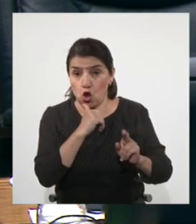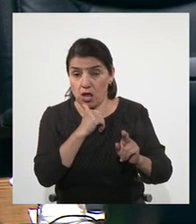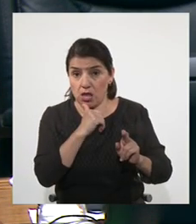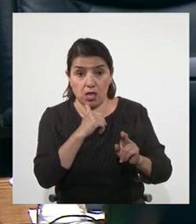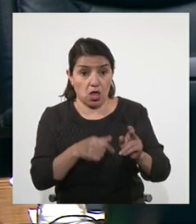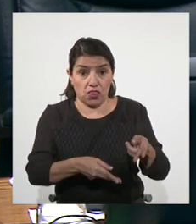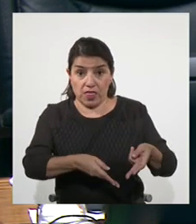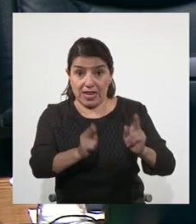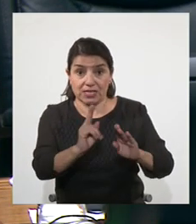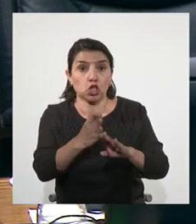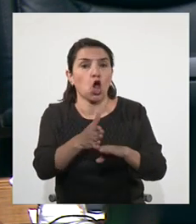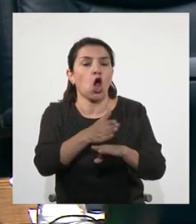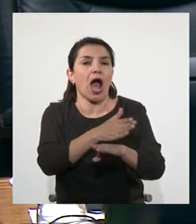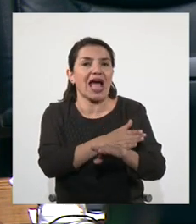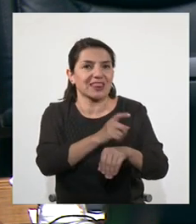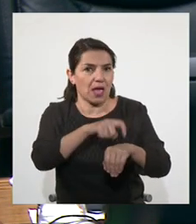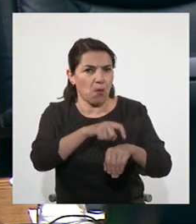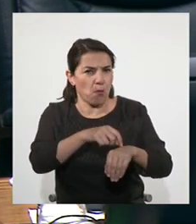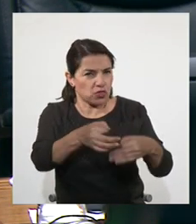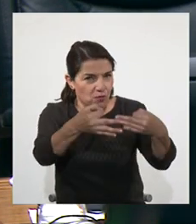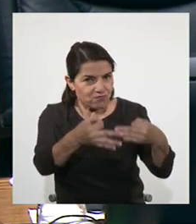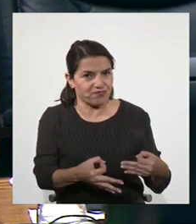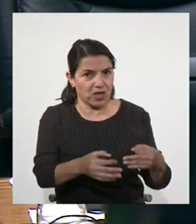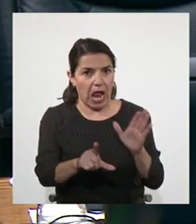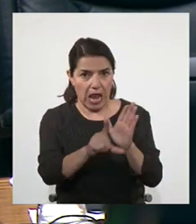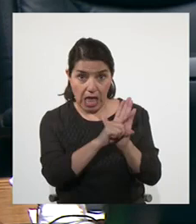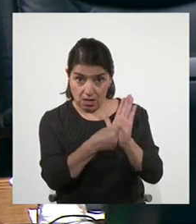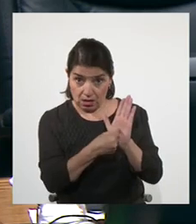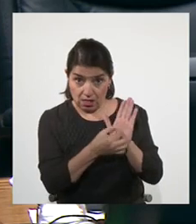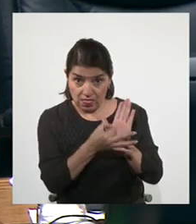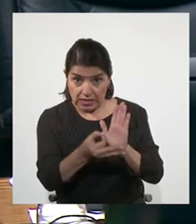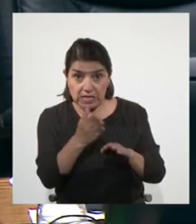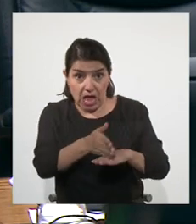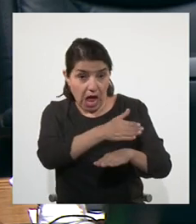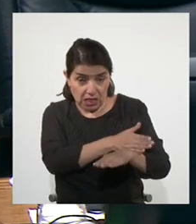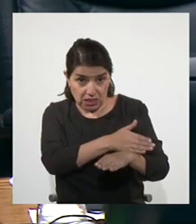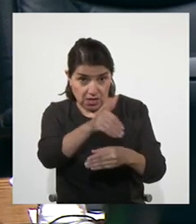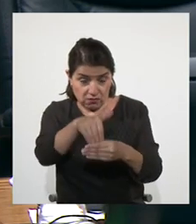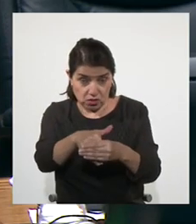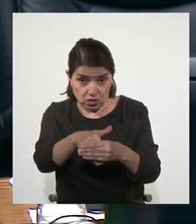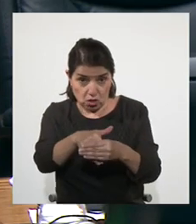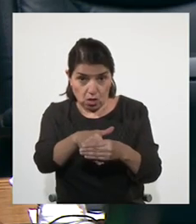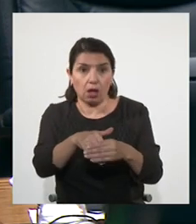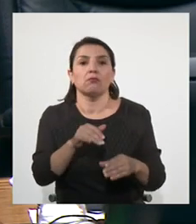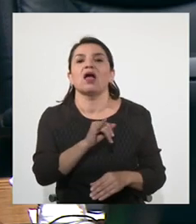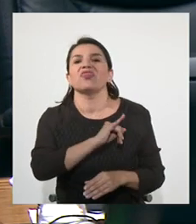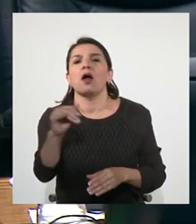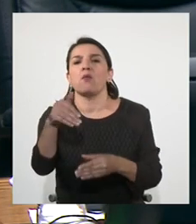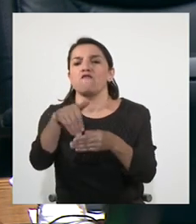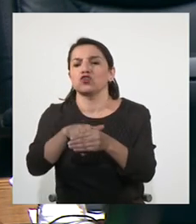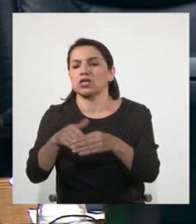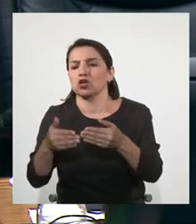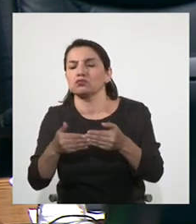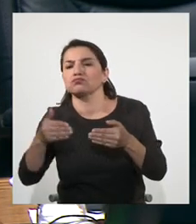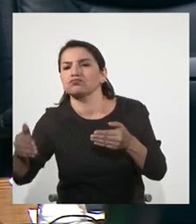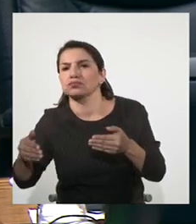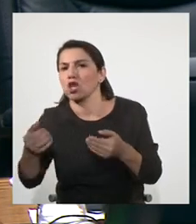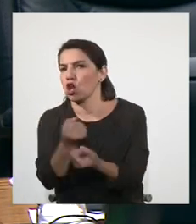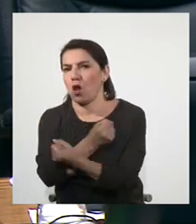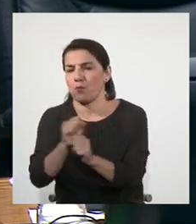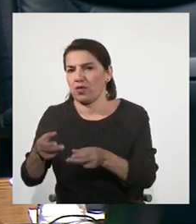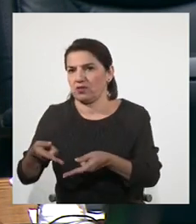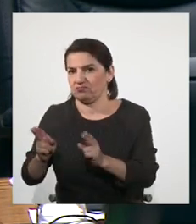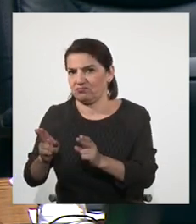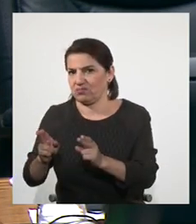derecho en momento oportuno que la ley señala, no puede hacerlo después. Por lo tanto, no hay una calificación de las normas al final